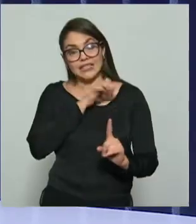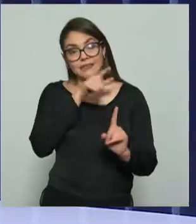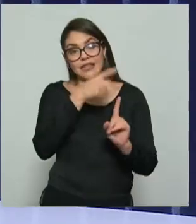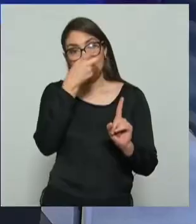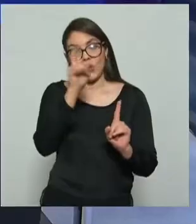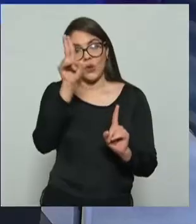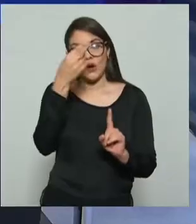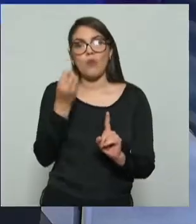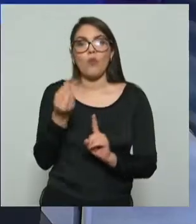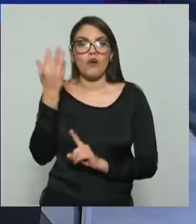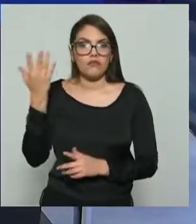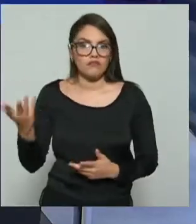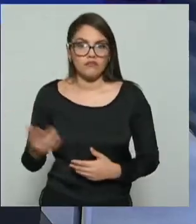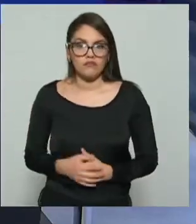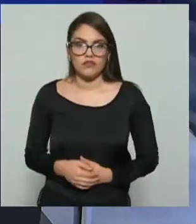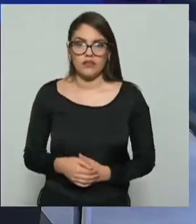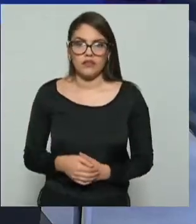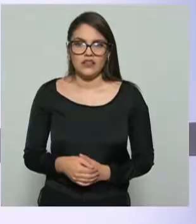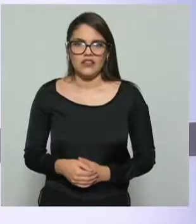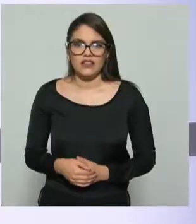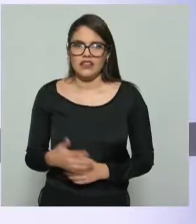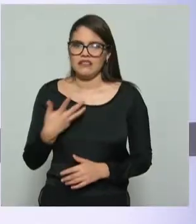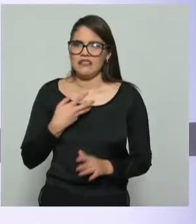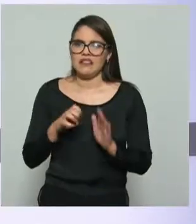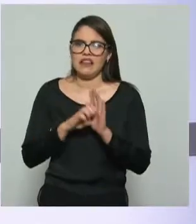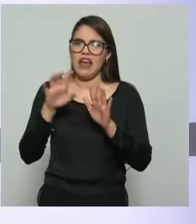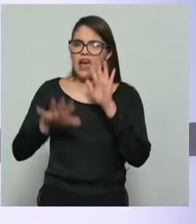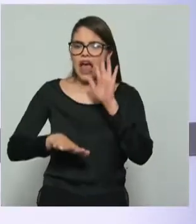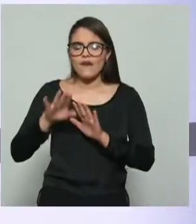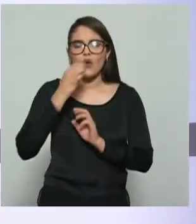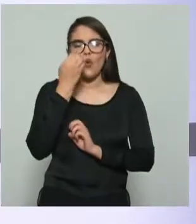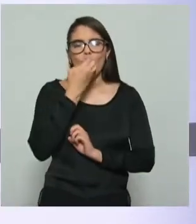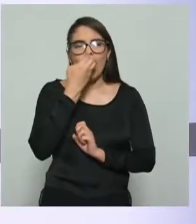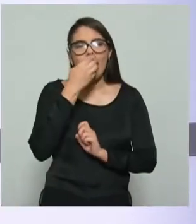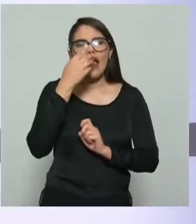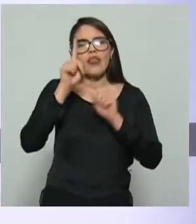Autónoma de México? Bueno, podemos encontrar por facultad, podemos encontrar por